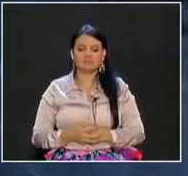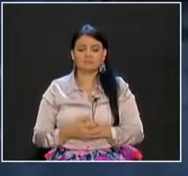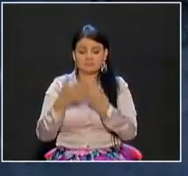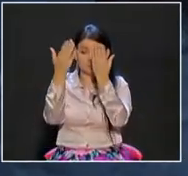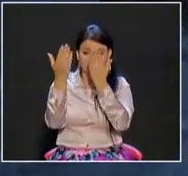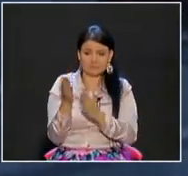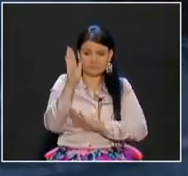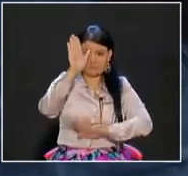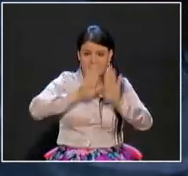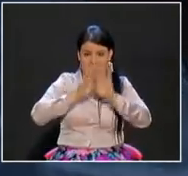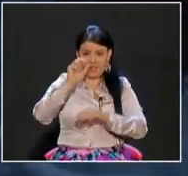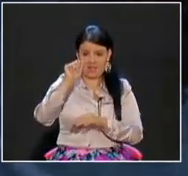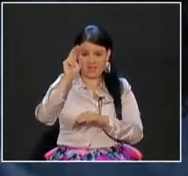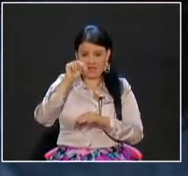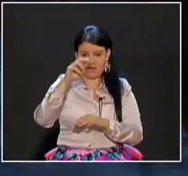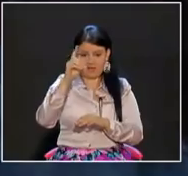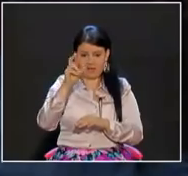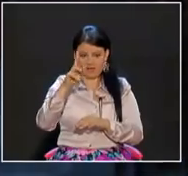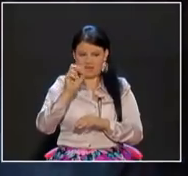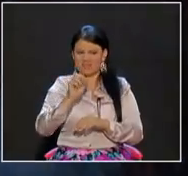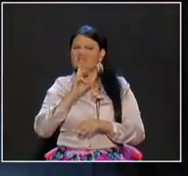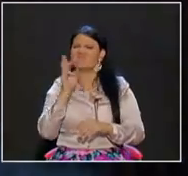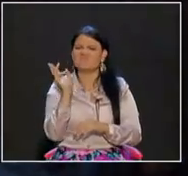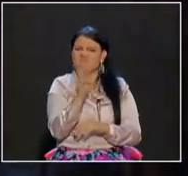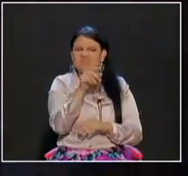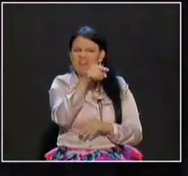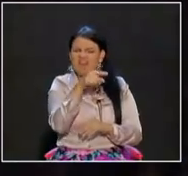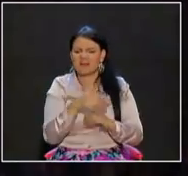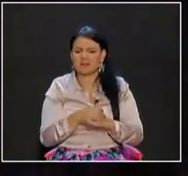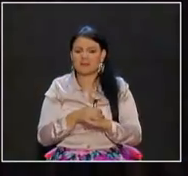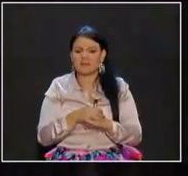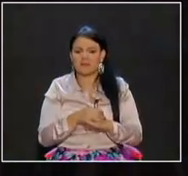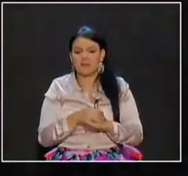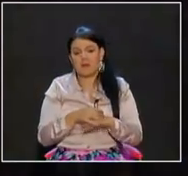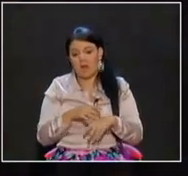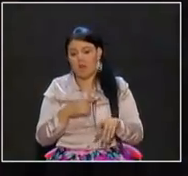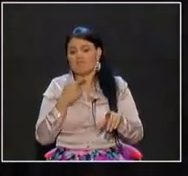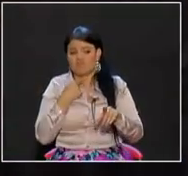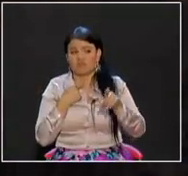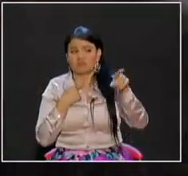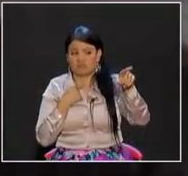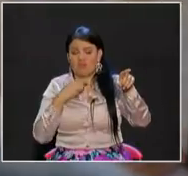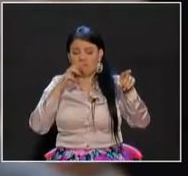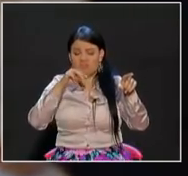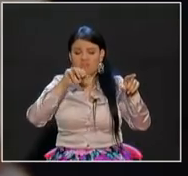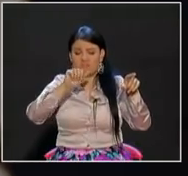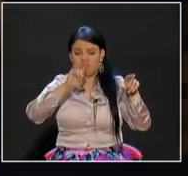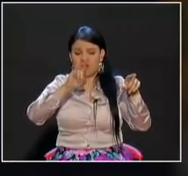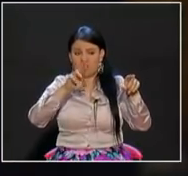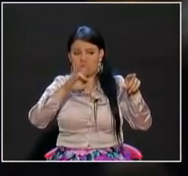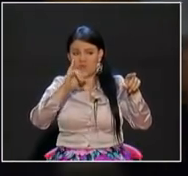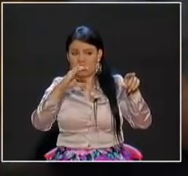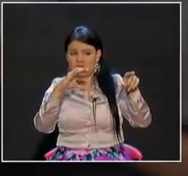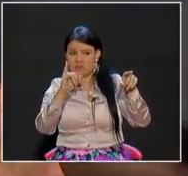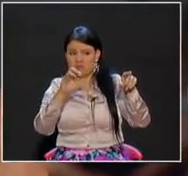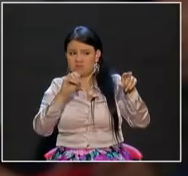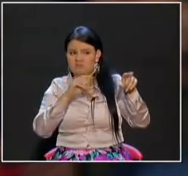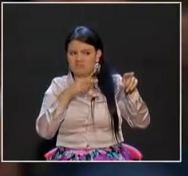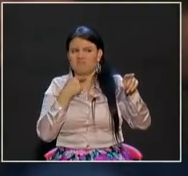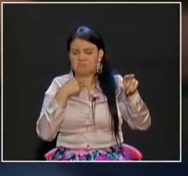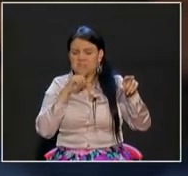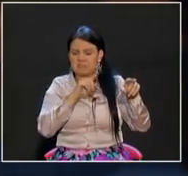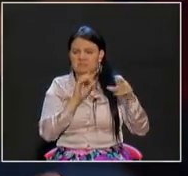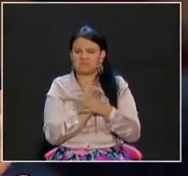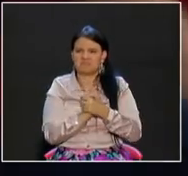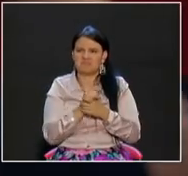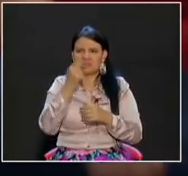el favor de que se refiere a la respuesta del candidato no visto totalmente me gusta la respuesta de mauricio además porque creo que antioquia necesita